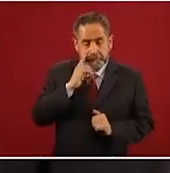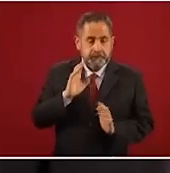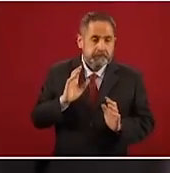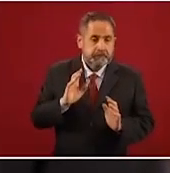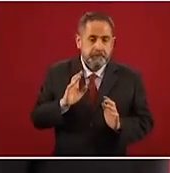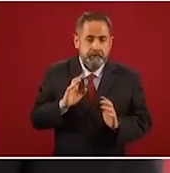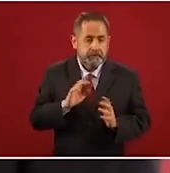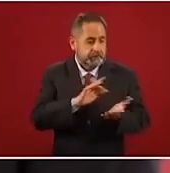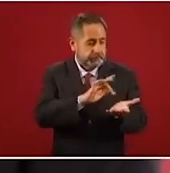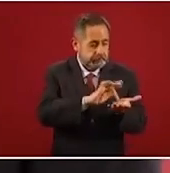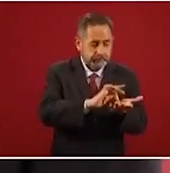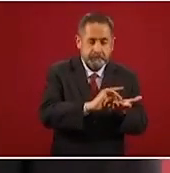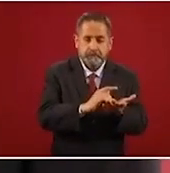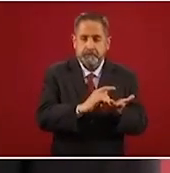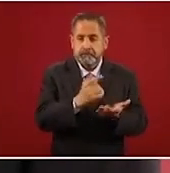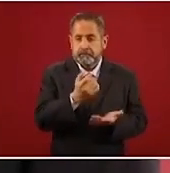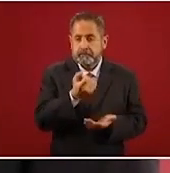de medicamentos